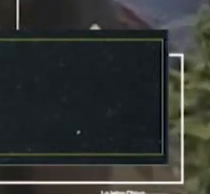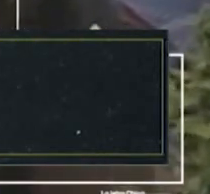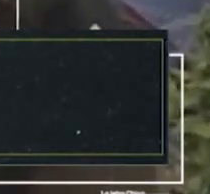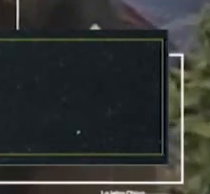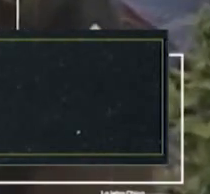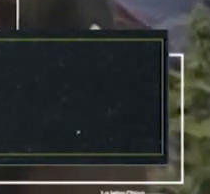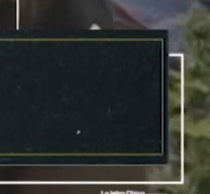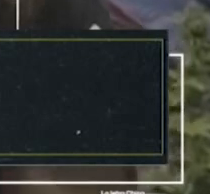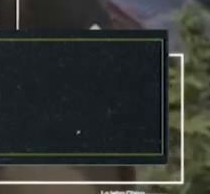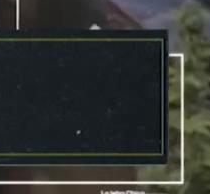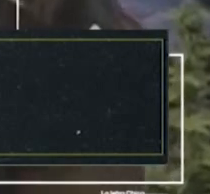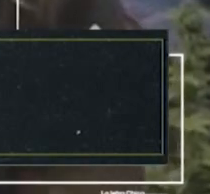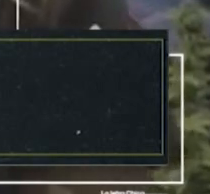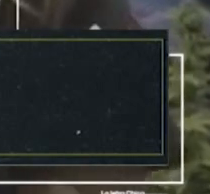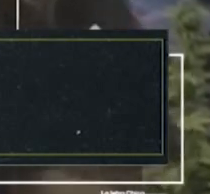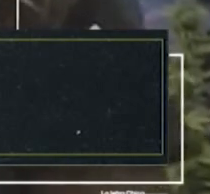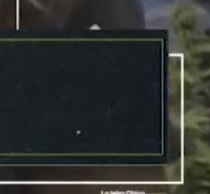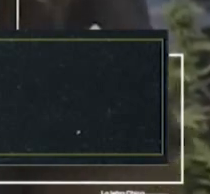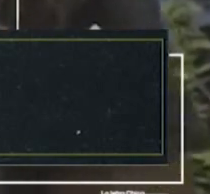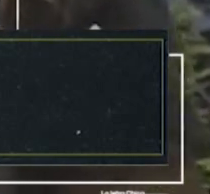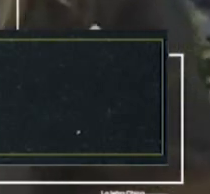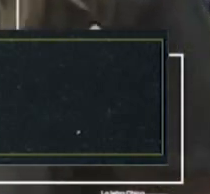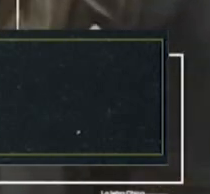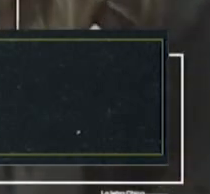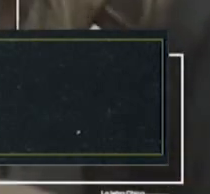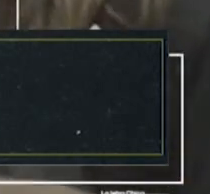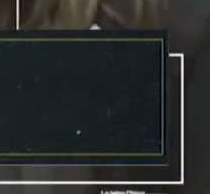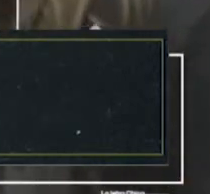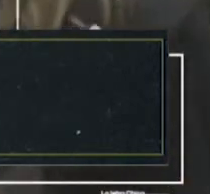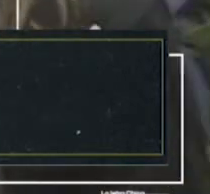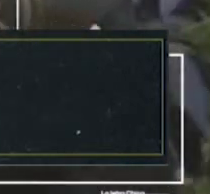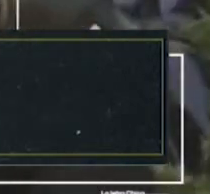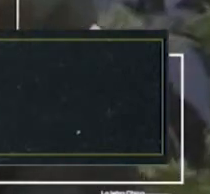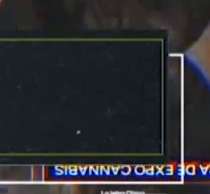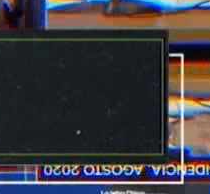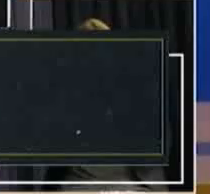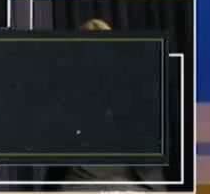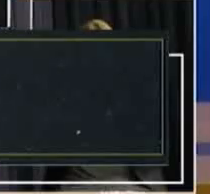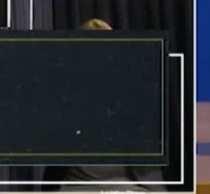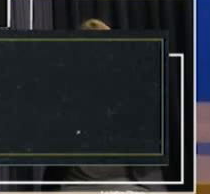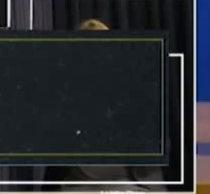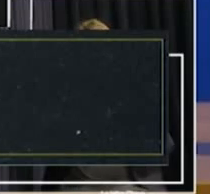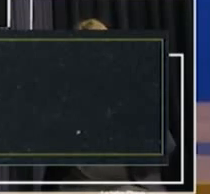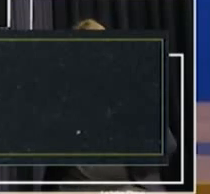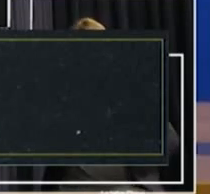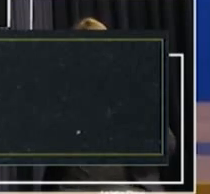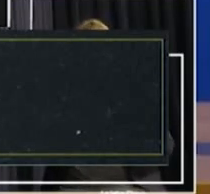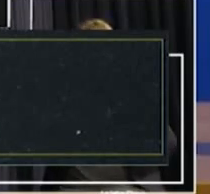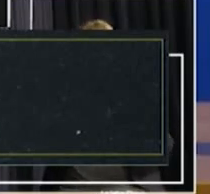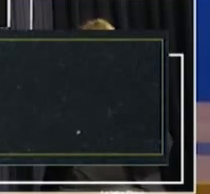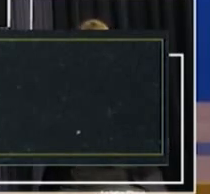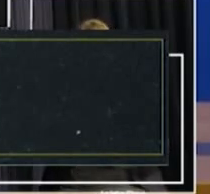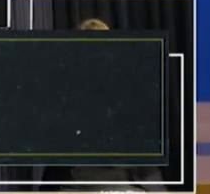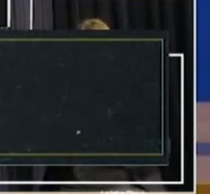las maneras de plantear la evolución de una industria y solas se van abriendo las ramas. El Poder Ejecutivo